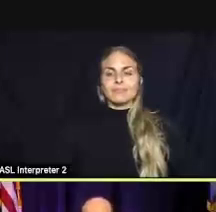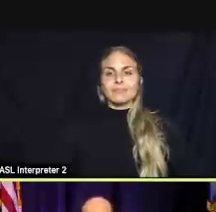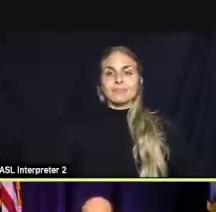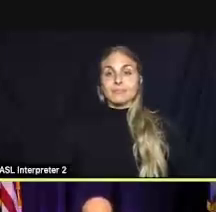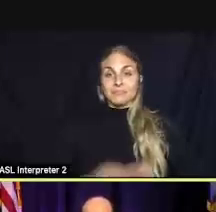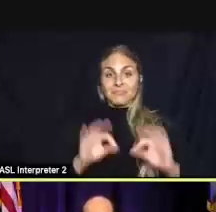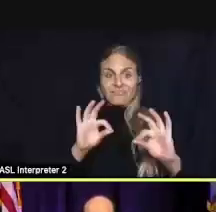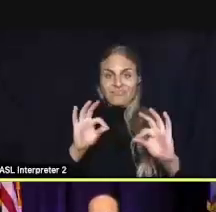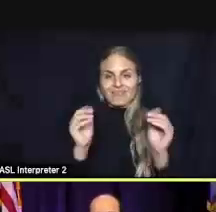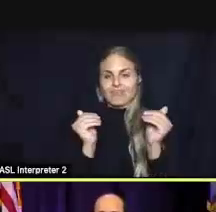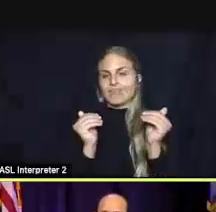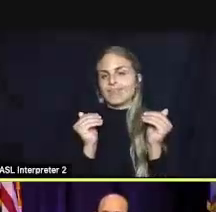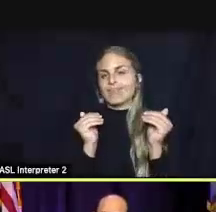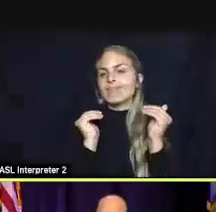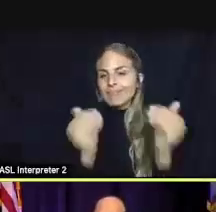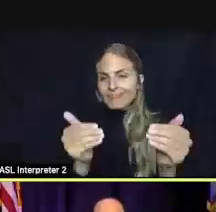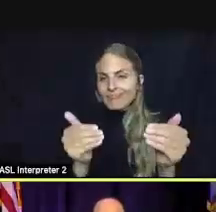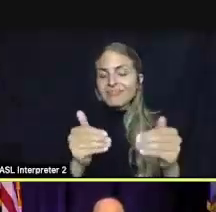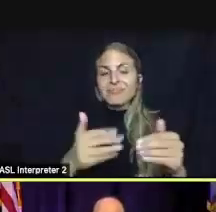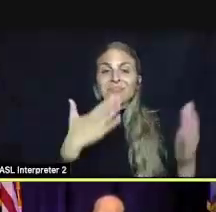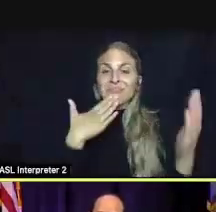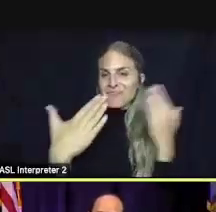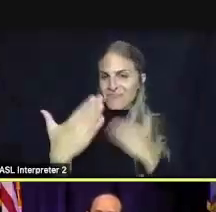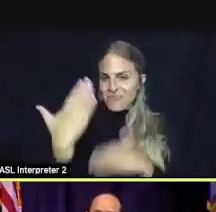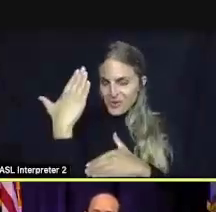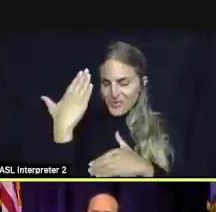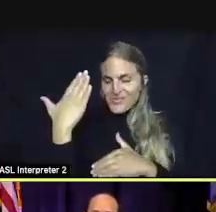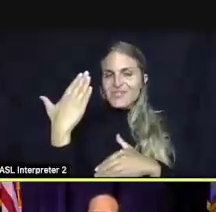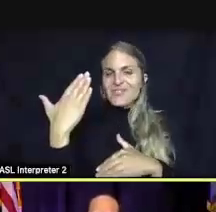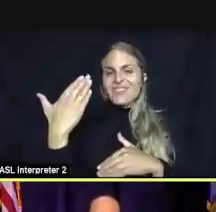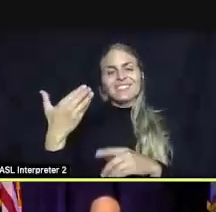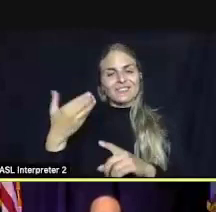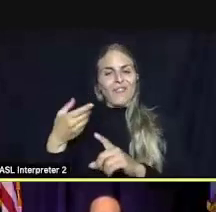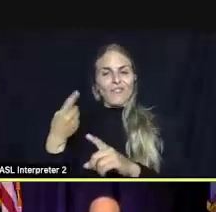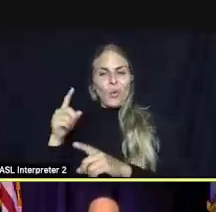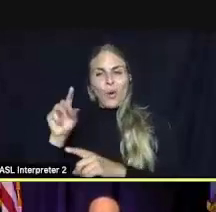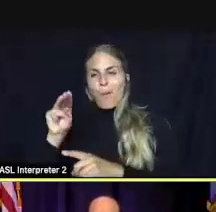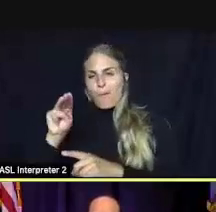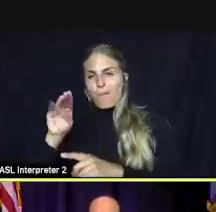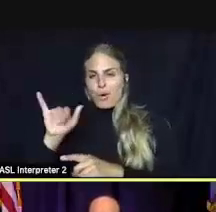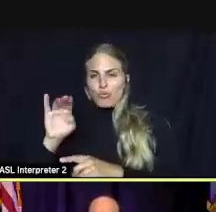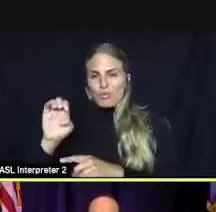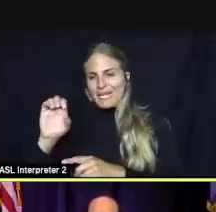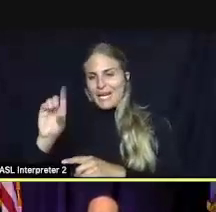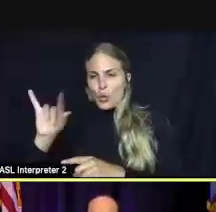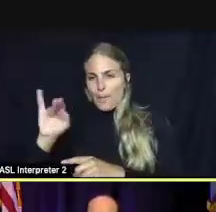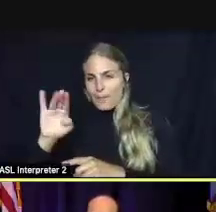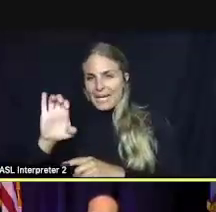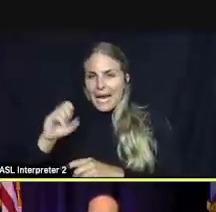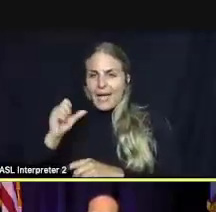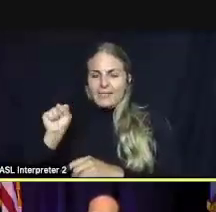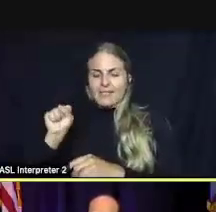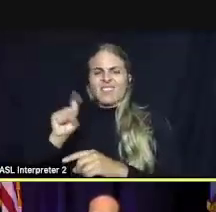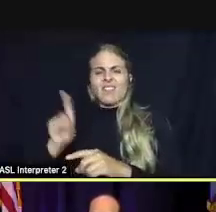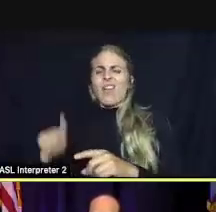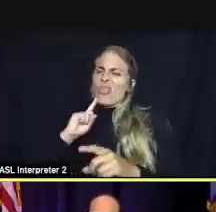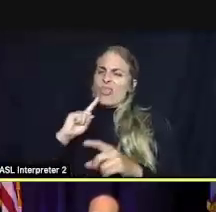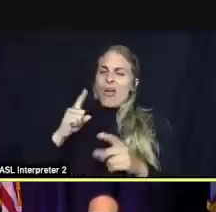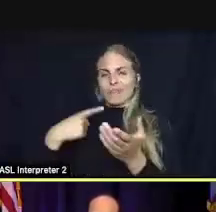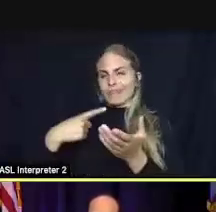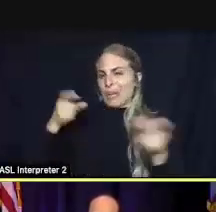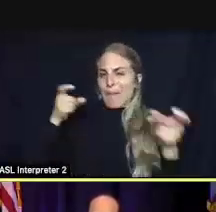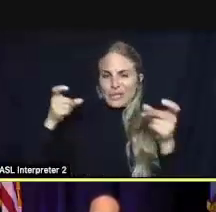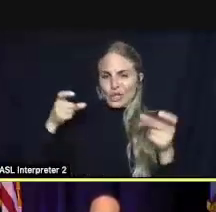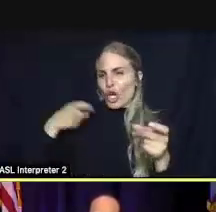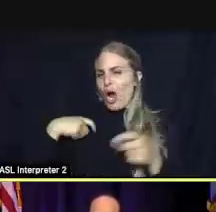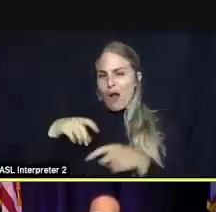Should we begin? Okay. Vamos. Good morning. Buenos días. En nombre de Mary Therese Domínguez, la comisionada del